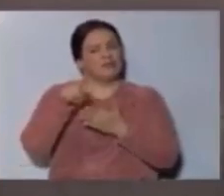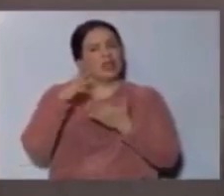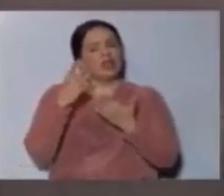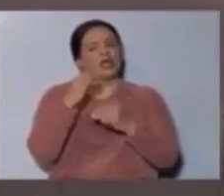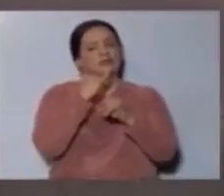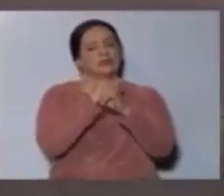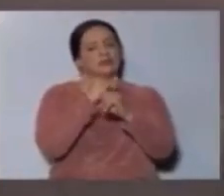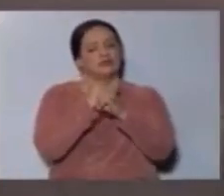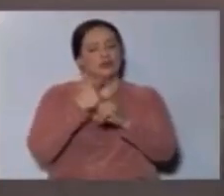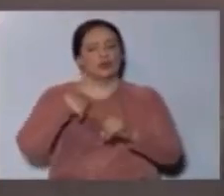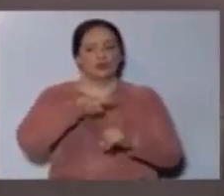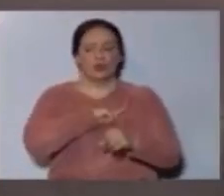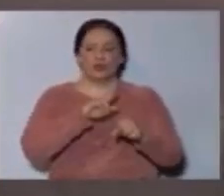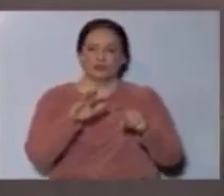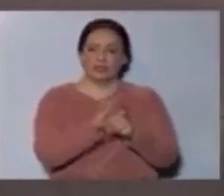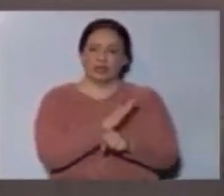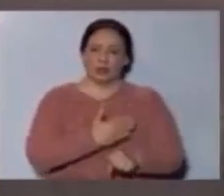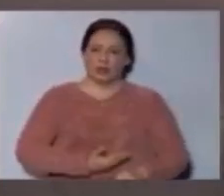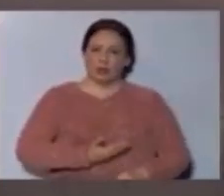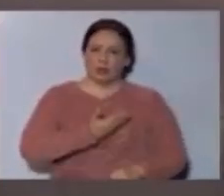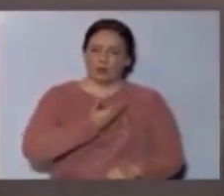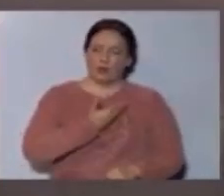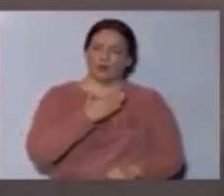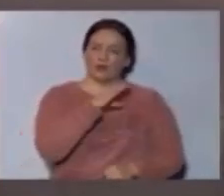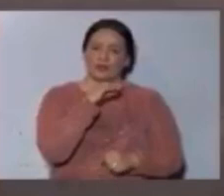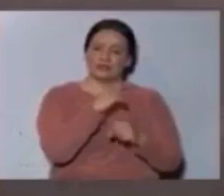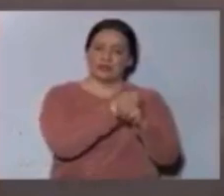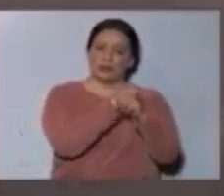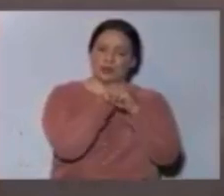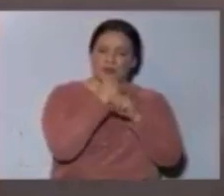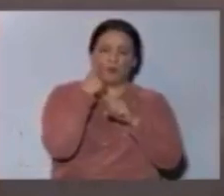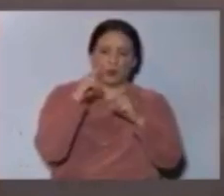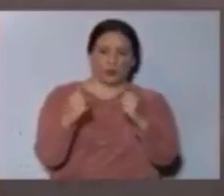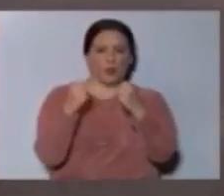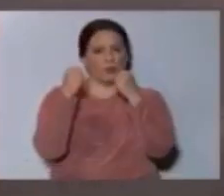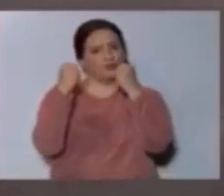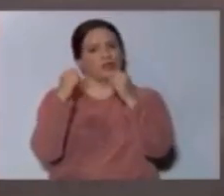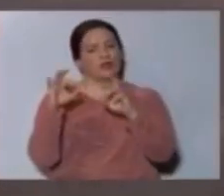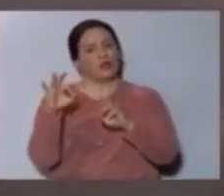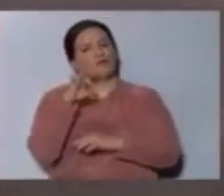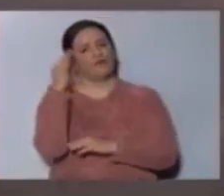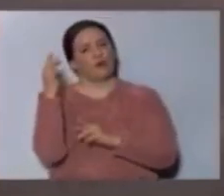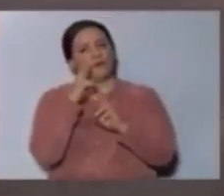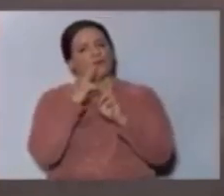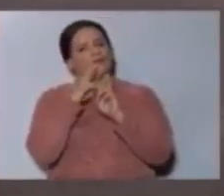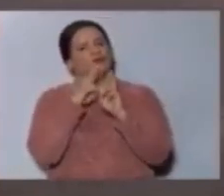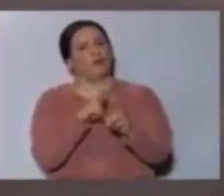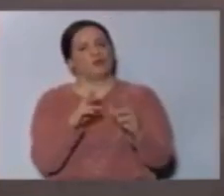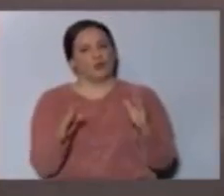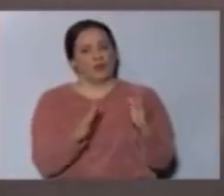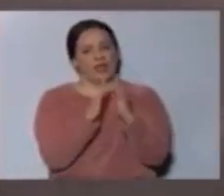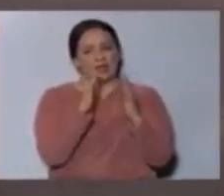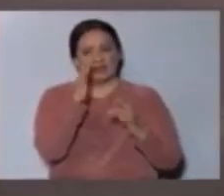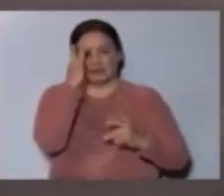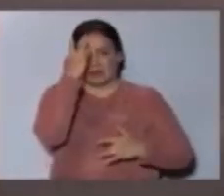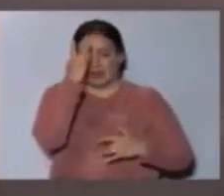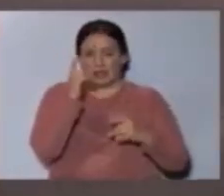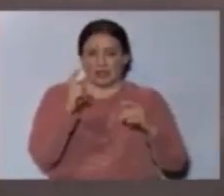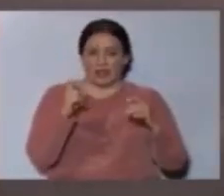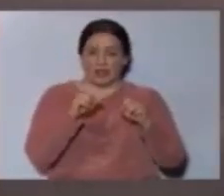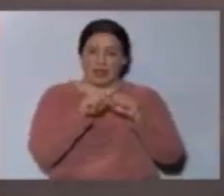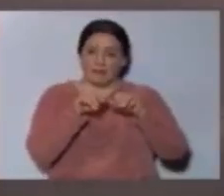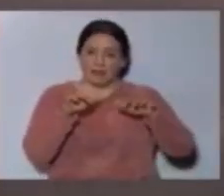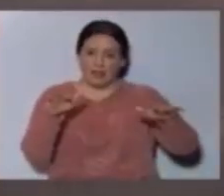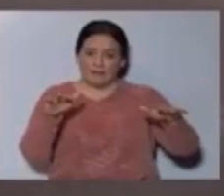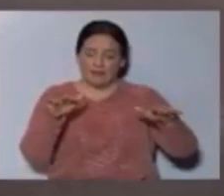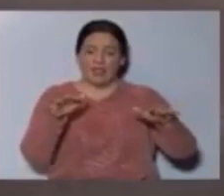orgullo y seguridad por su robustez y por la robustez con la que respondió ante esta crisis.